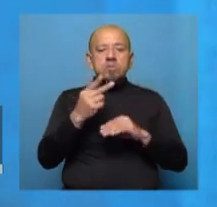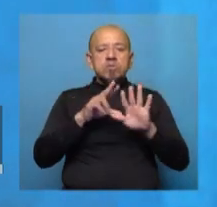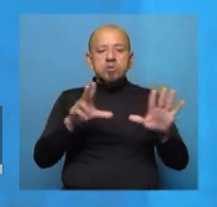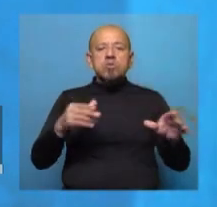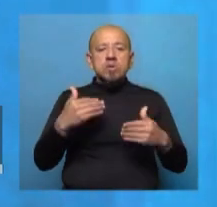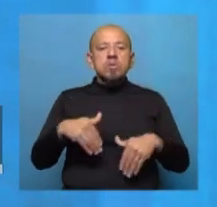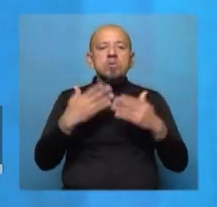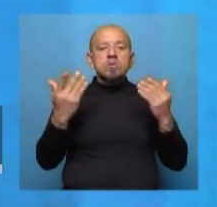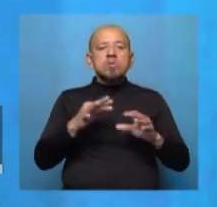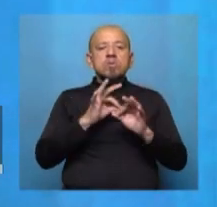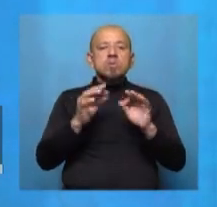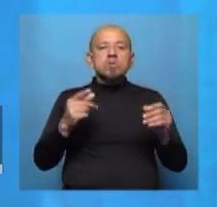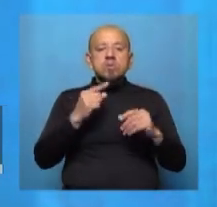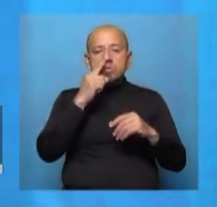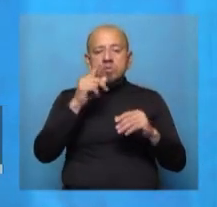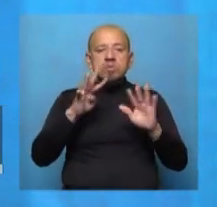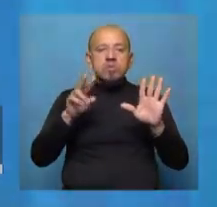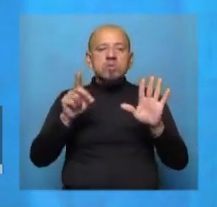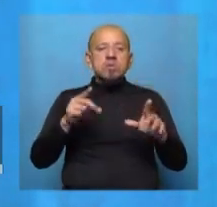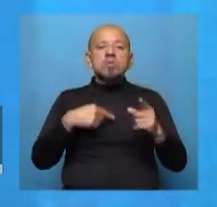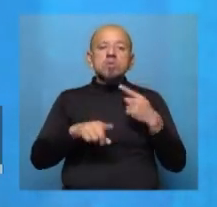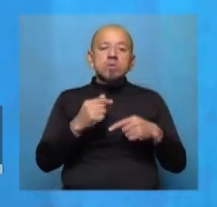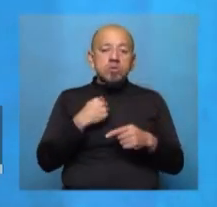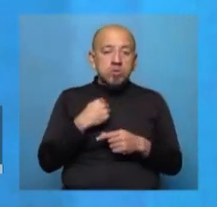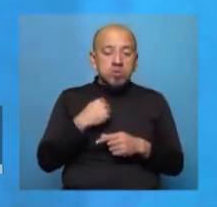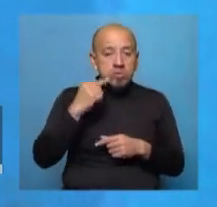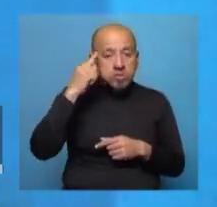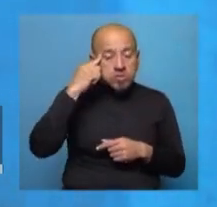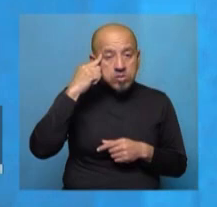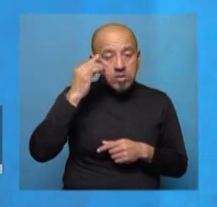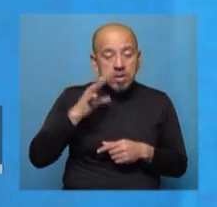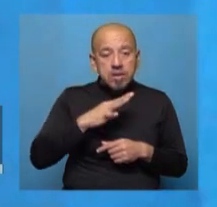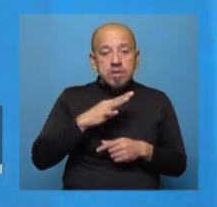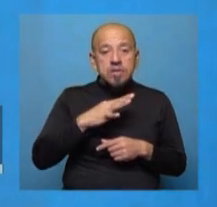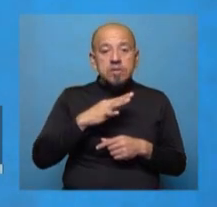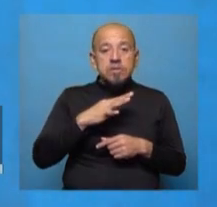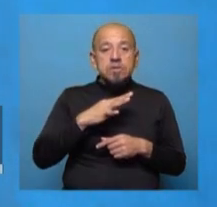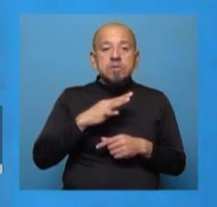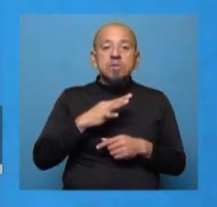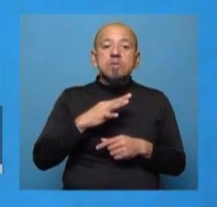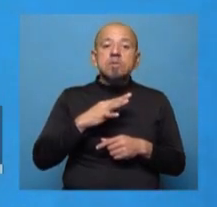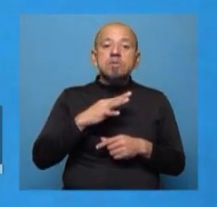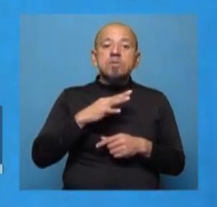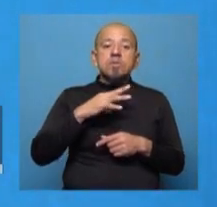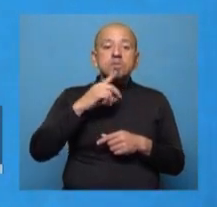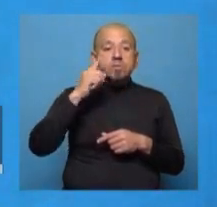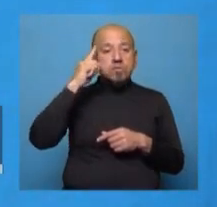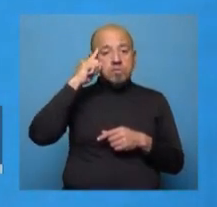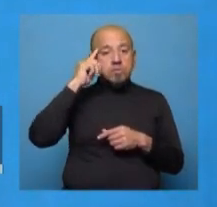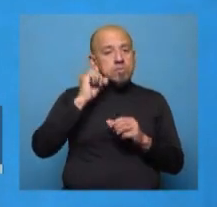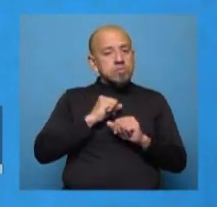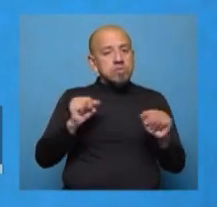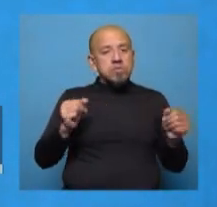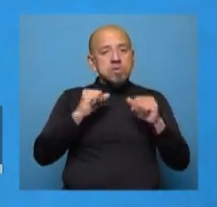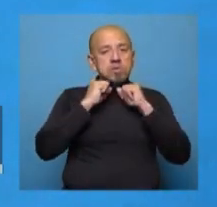Olímpicos luego el 30 y el 50 Entonces yo creo que tenemos la alternativa me parece quien que podría ser la